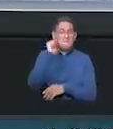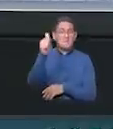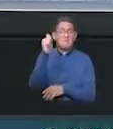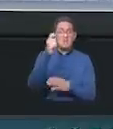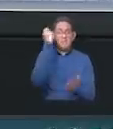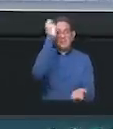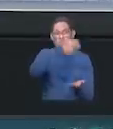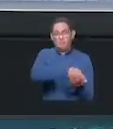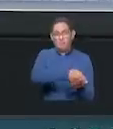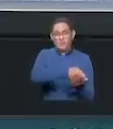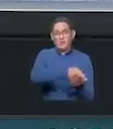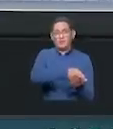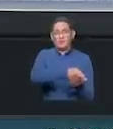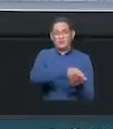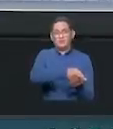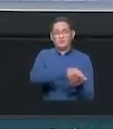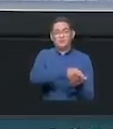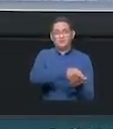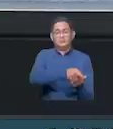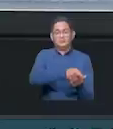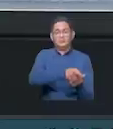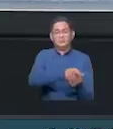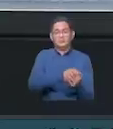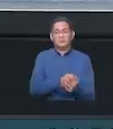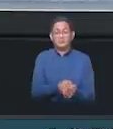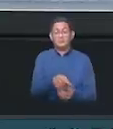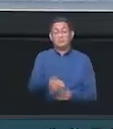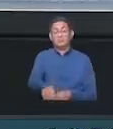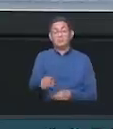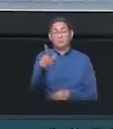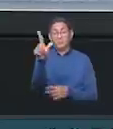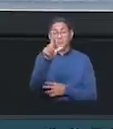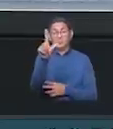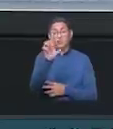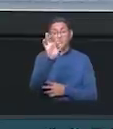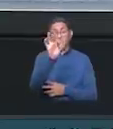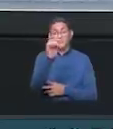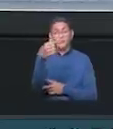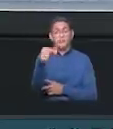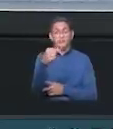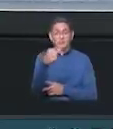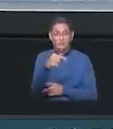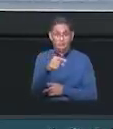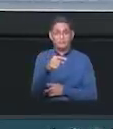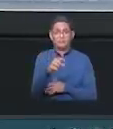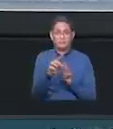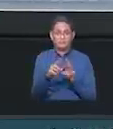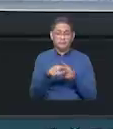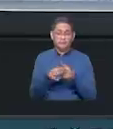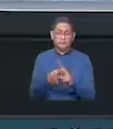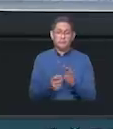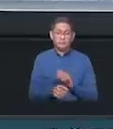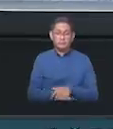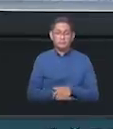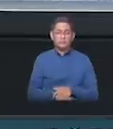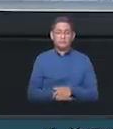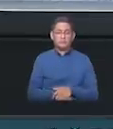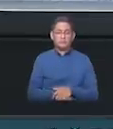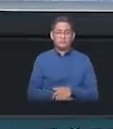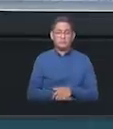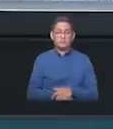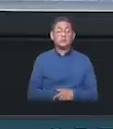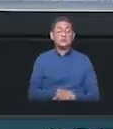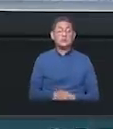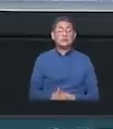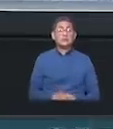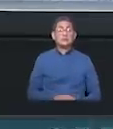pasajero a partir del lunes 9 de agosto de este año estas